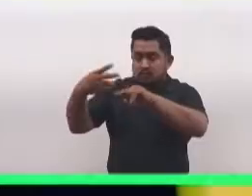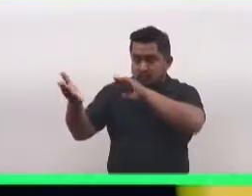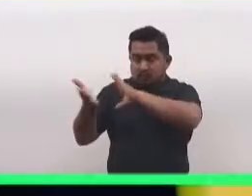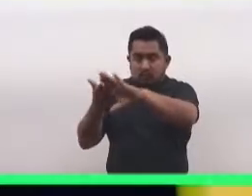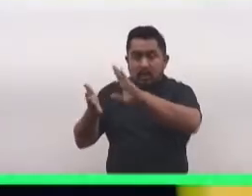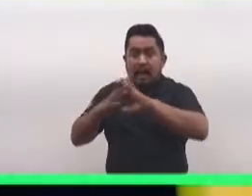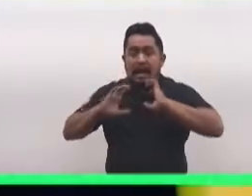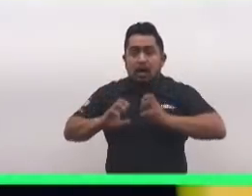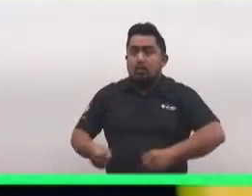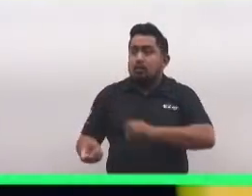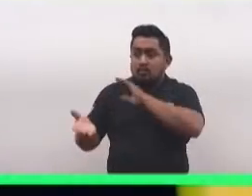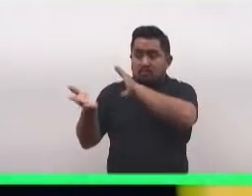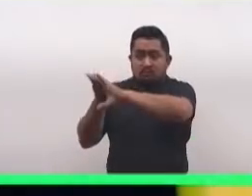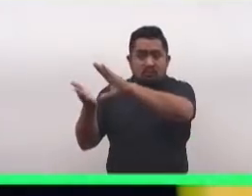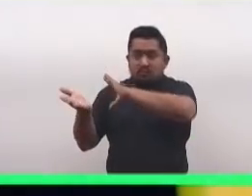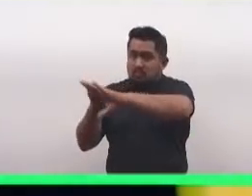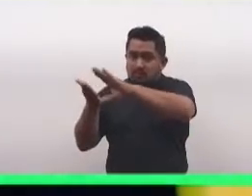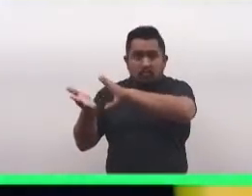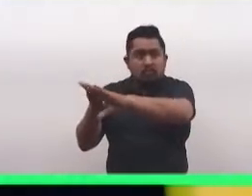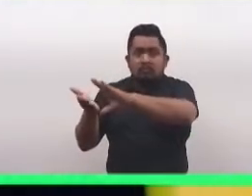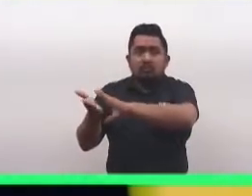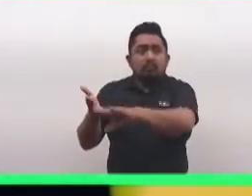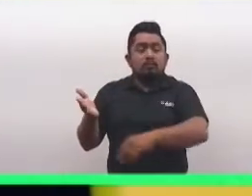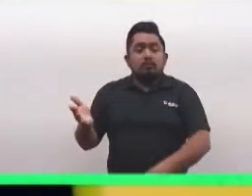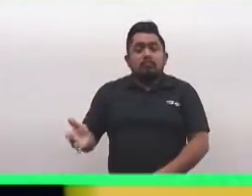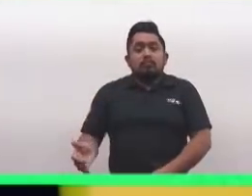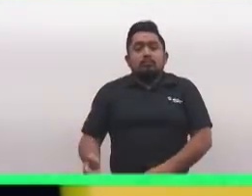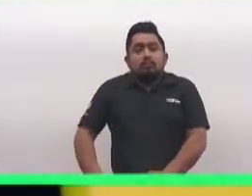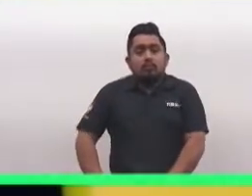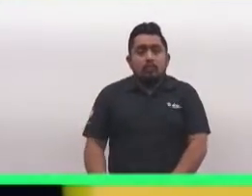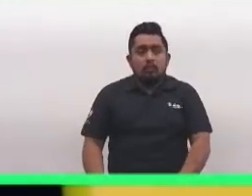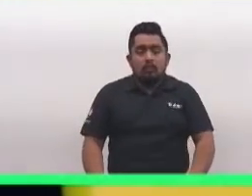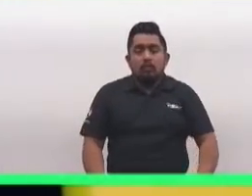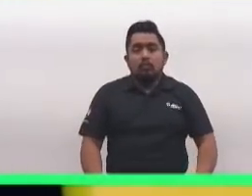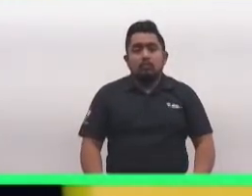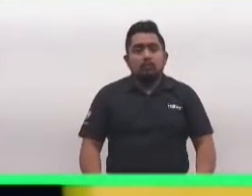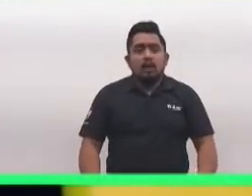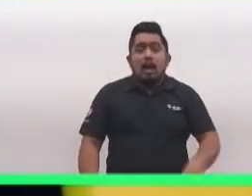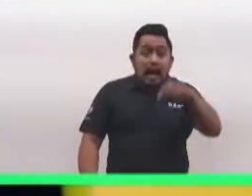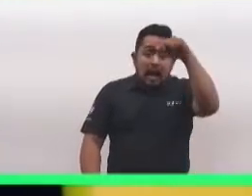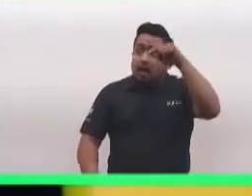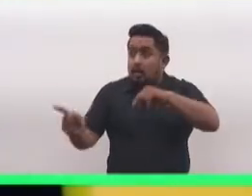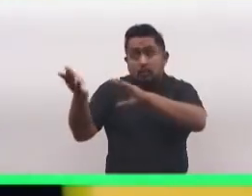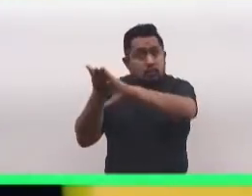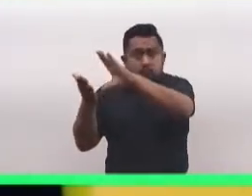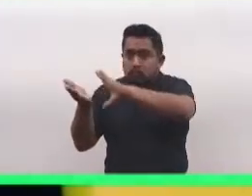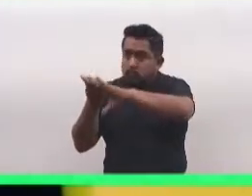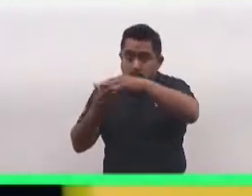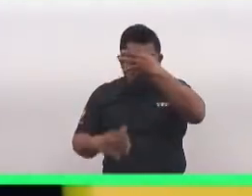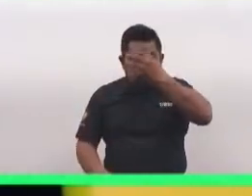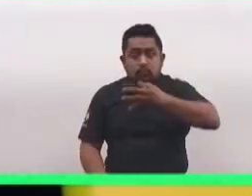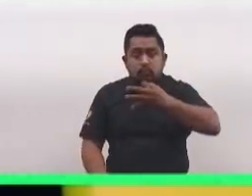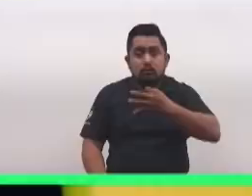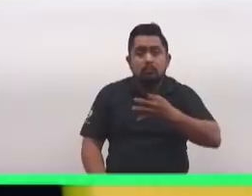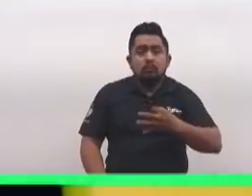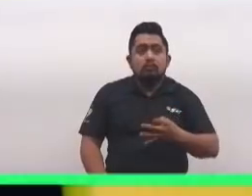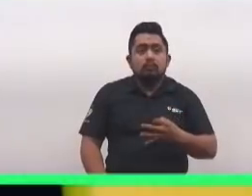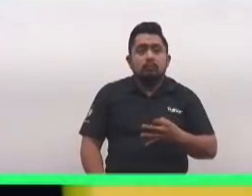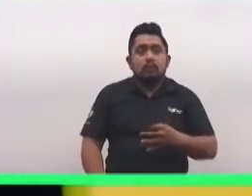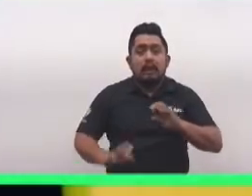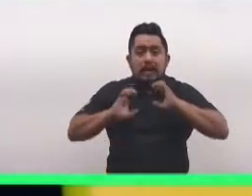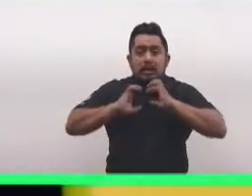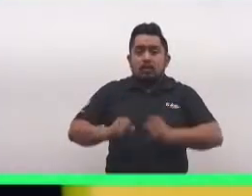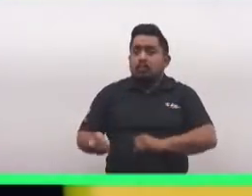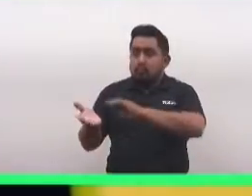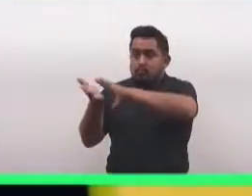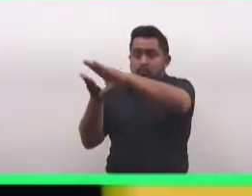o ir nadie juega con el aires con hacienda como decimos aquí no no hay ya no se puede cuando un